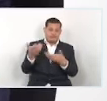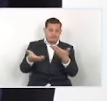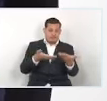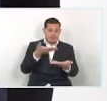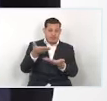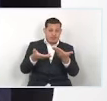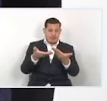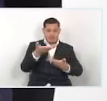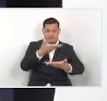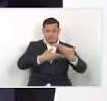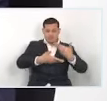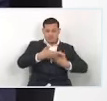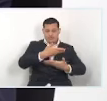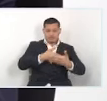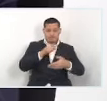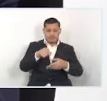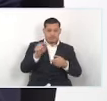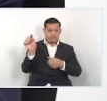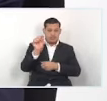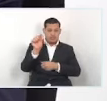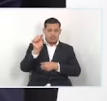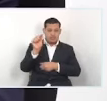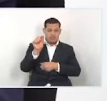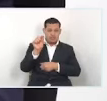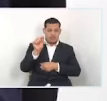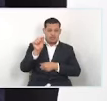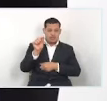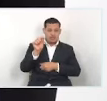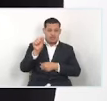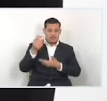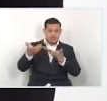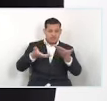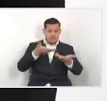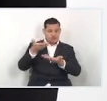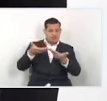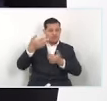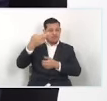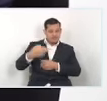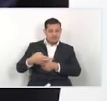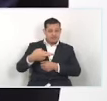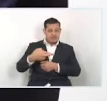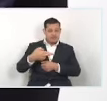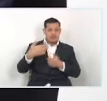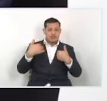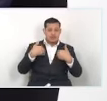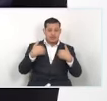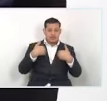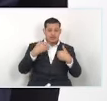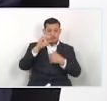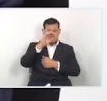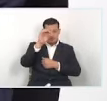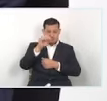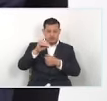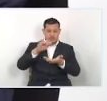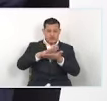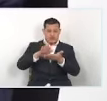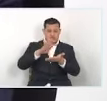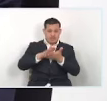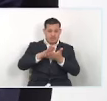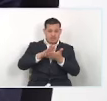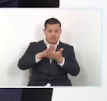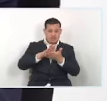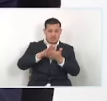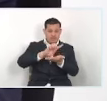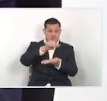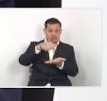comercializar, de negociar, eso te permite no solo ser un intermediario natural, ¿verdad? Donde tenés un buen margen de comprado desde un centro de